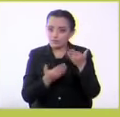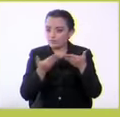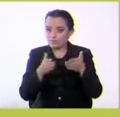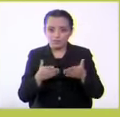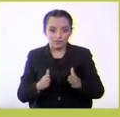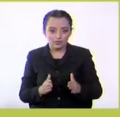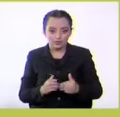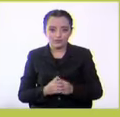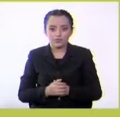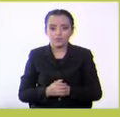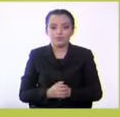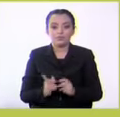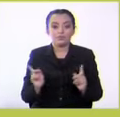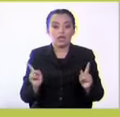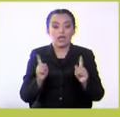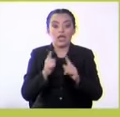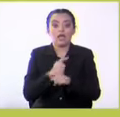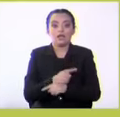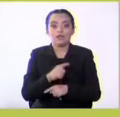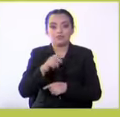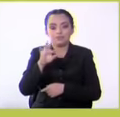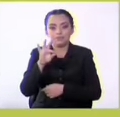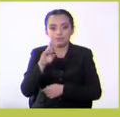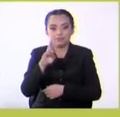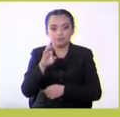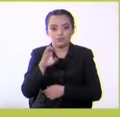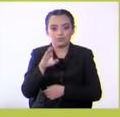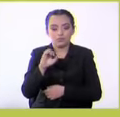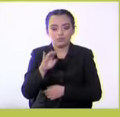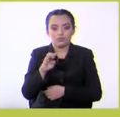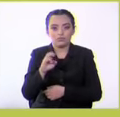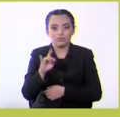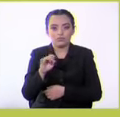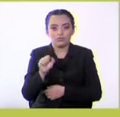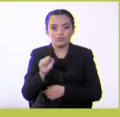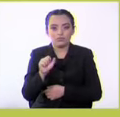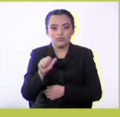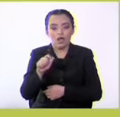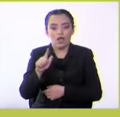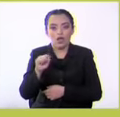cuenta, que un cambio en las frecuencias alélicas es heredable en la población.